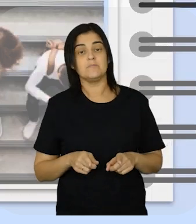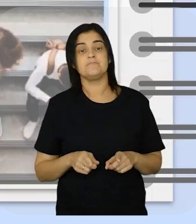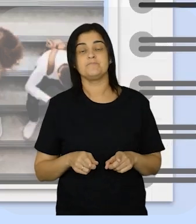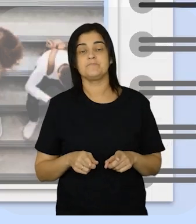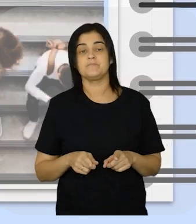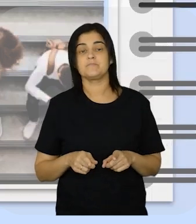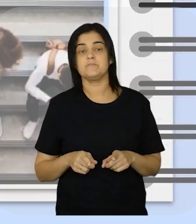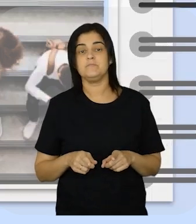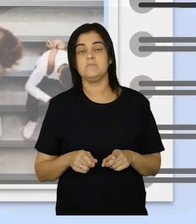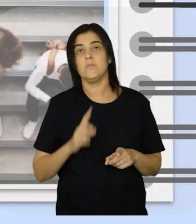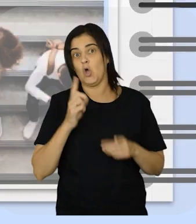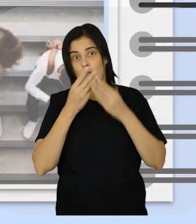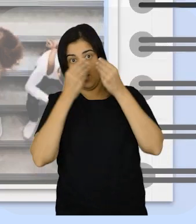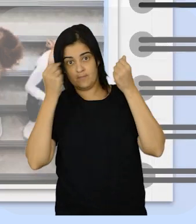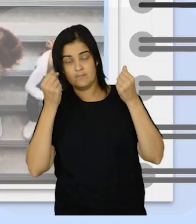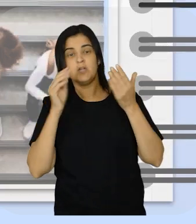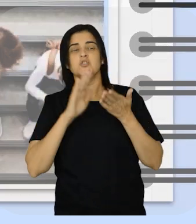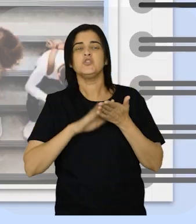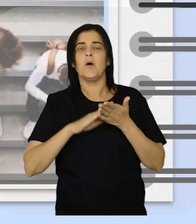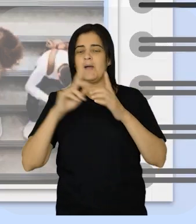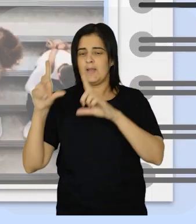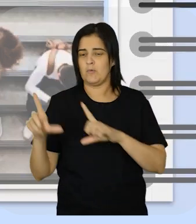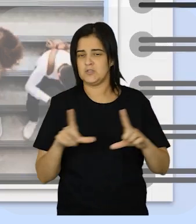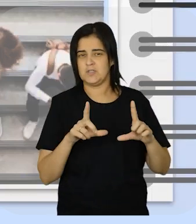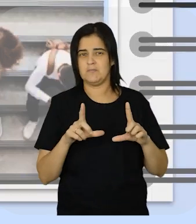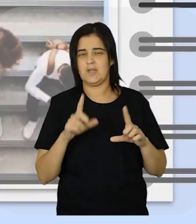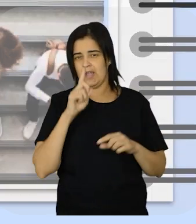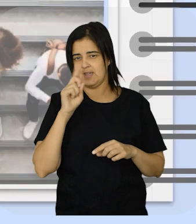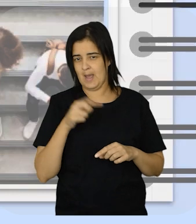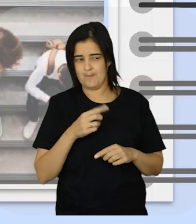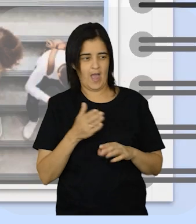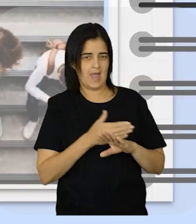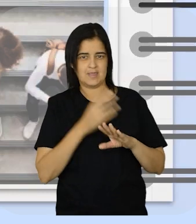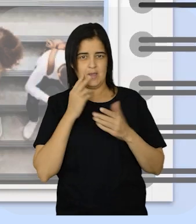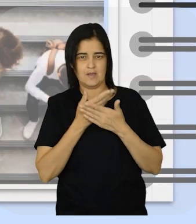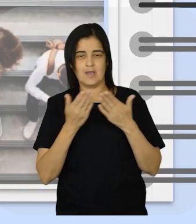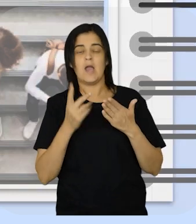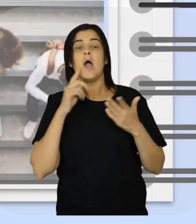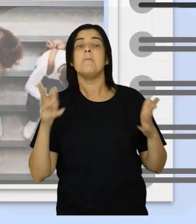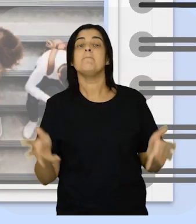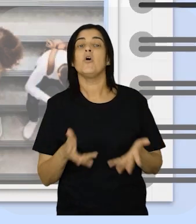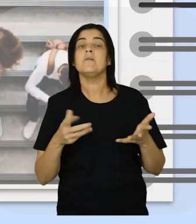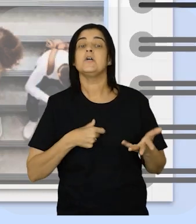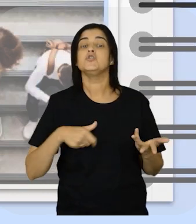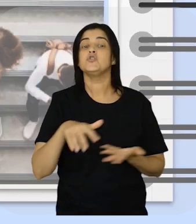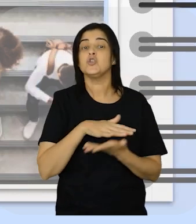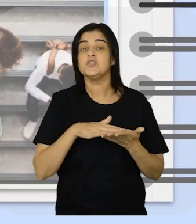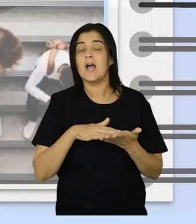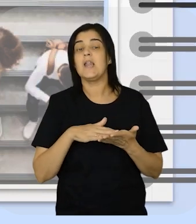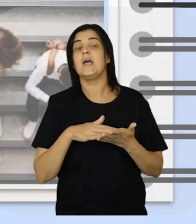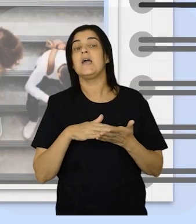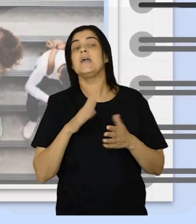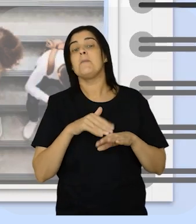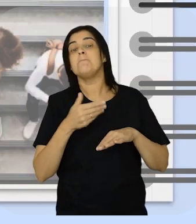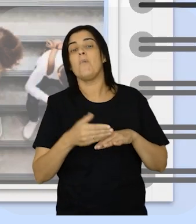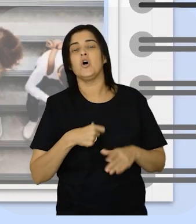no quiero dejar pasar de la diapositiva que pasar rápidamente, el tema de la motivación social y prosocial.